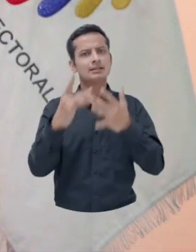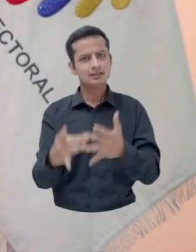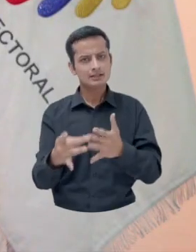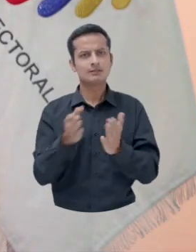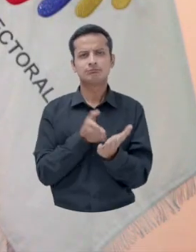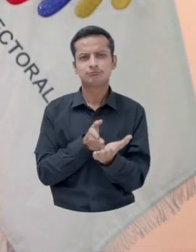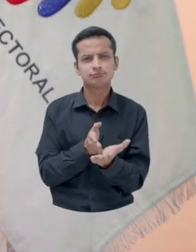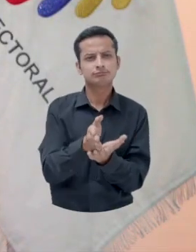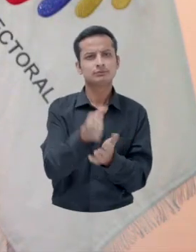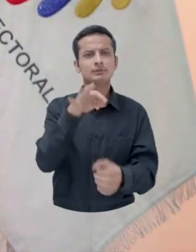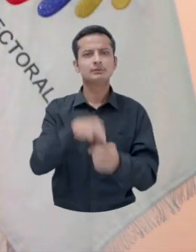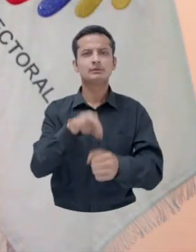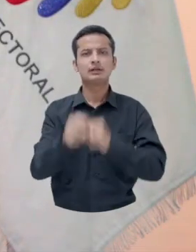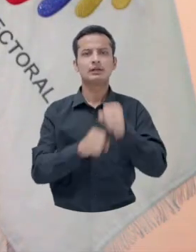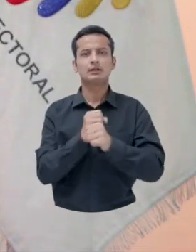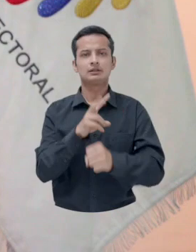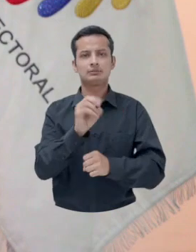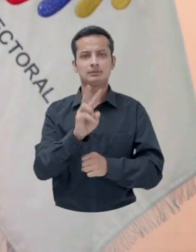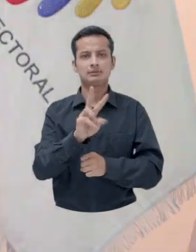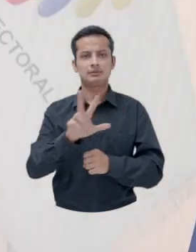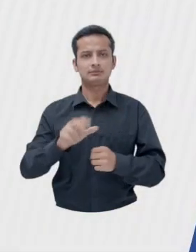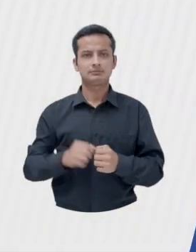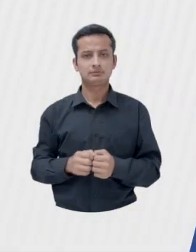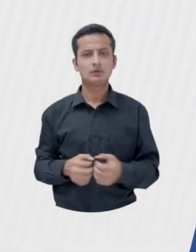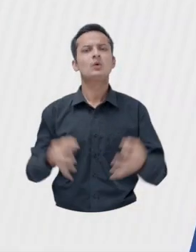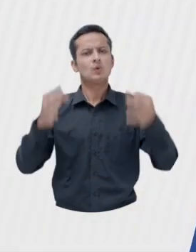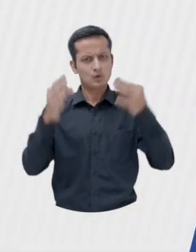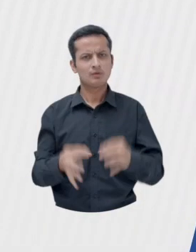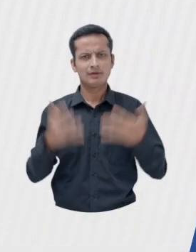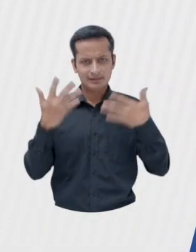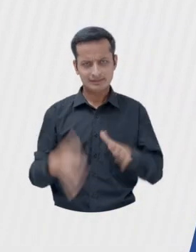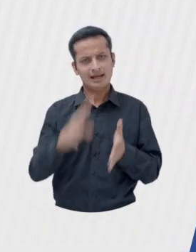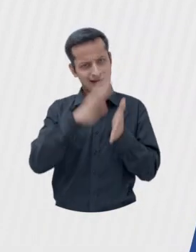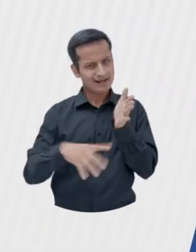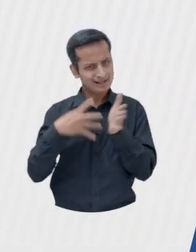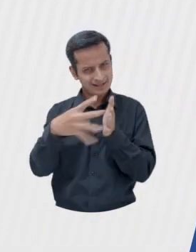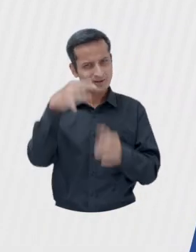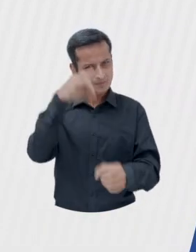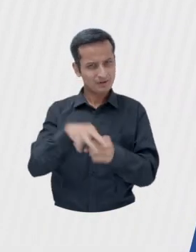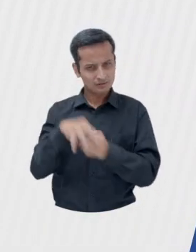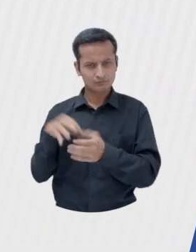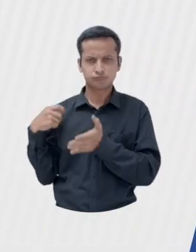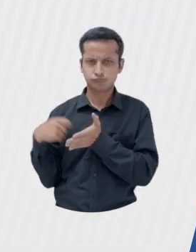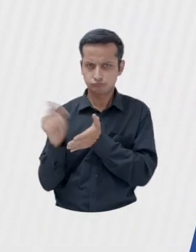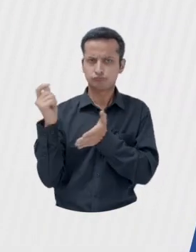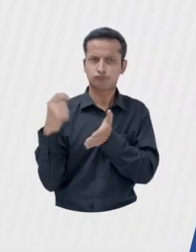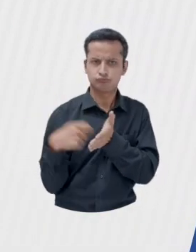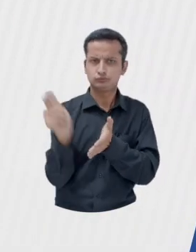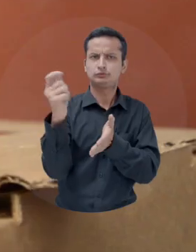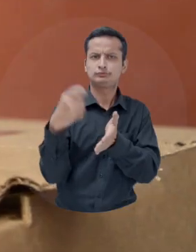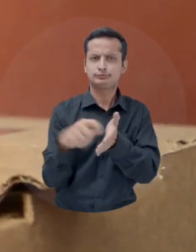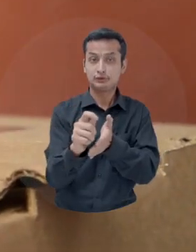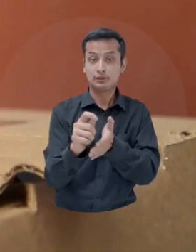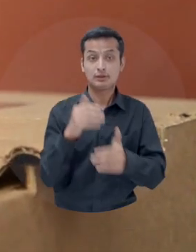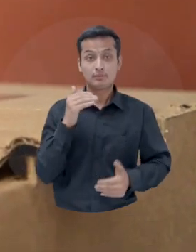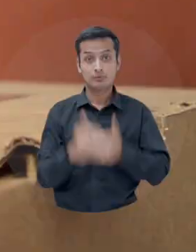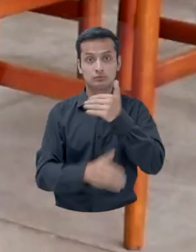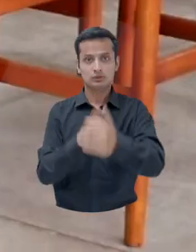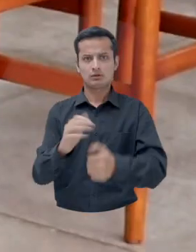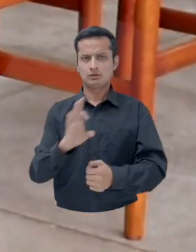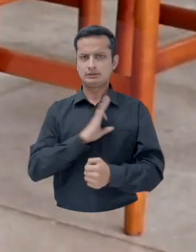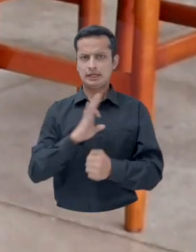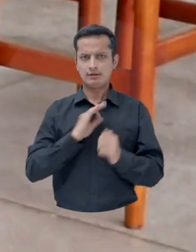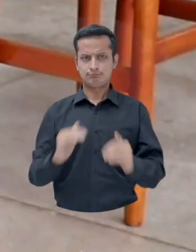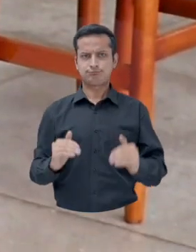sostienen y guían las elecciones del 2023. Hemos cumplido con los hitos del calendario electoral para garantizar un